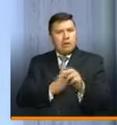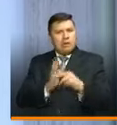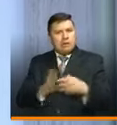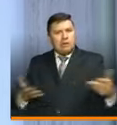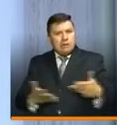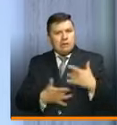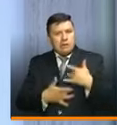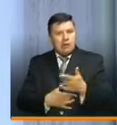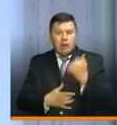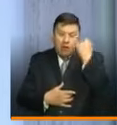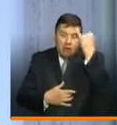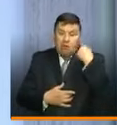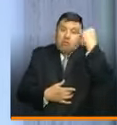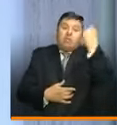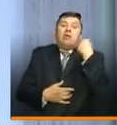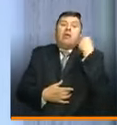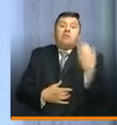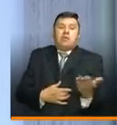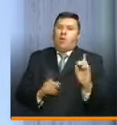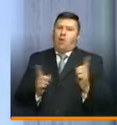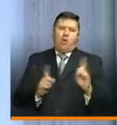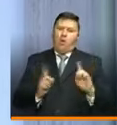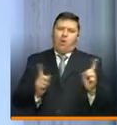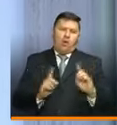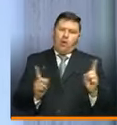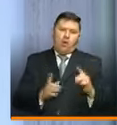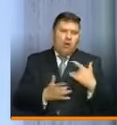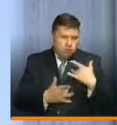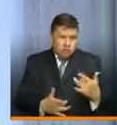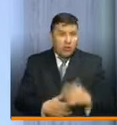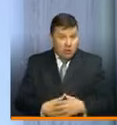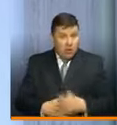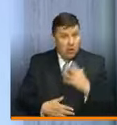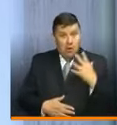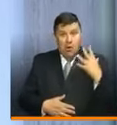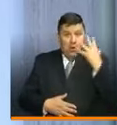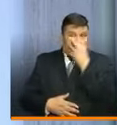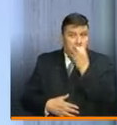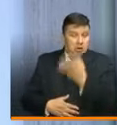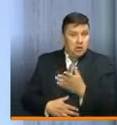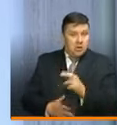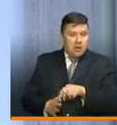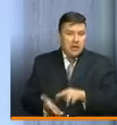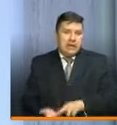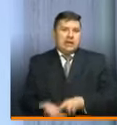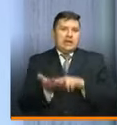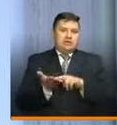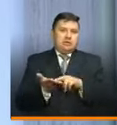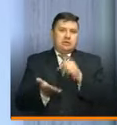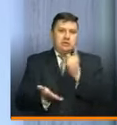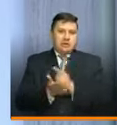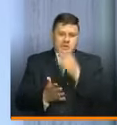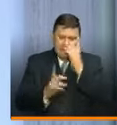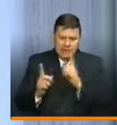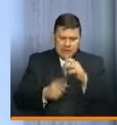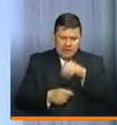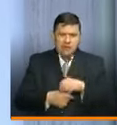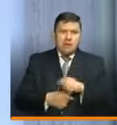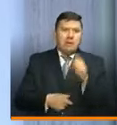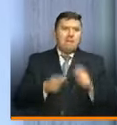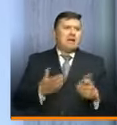la solidaridad de verdad es lo más maravilloso que estamos pudiendo rescatar de esta época del aislamiento.